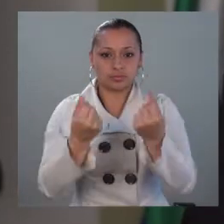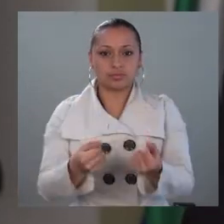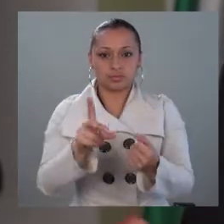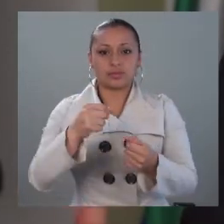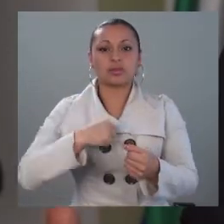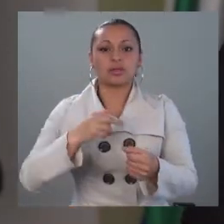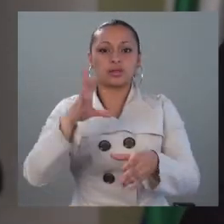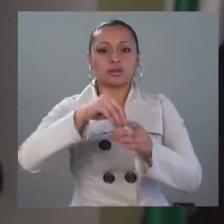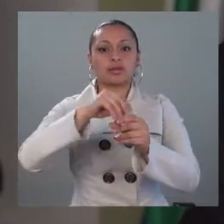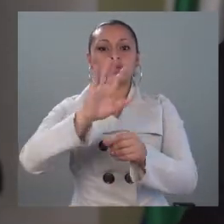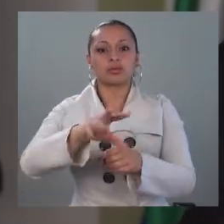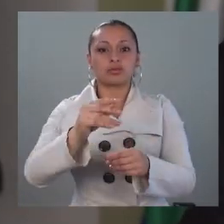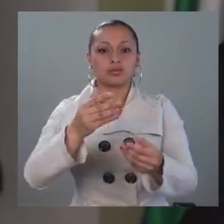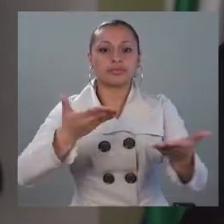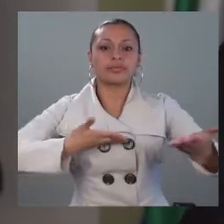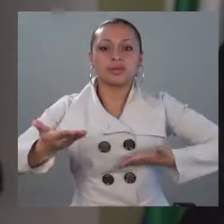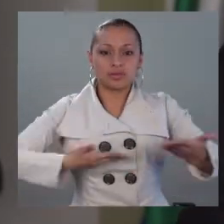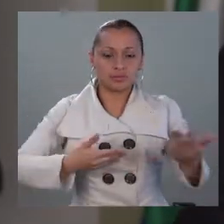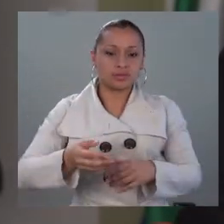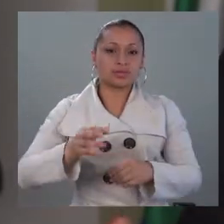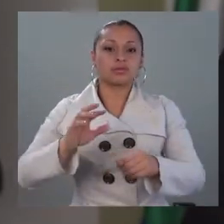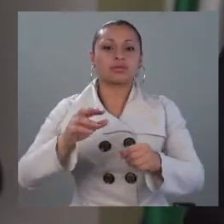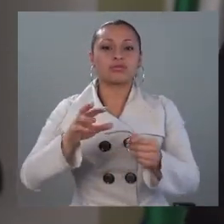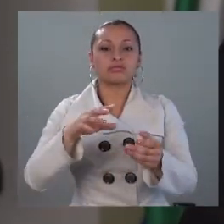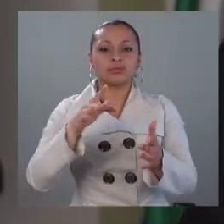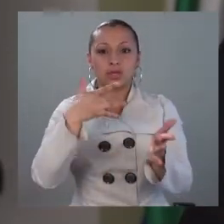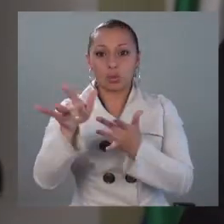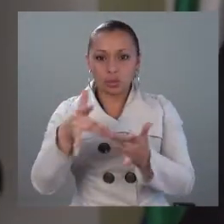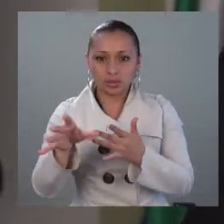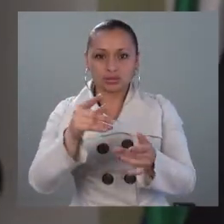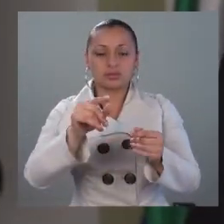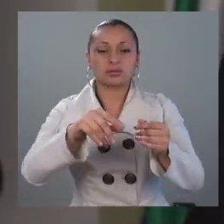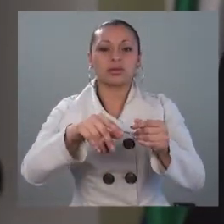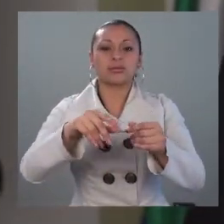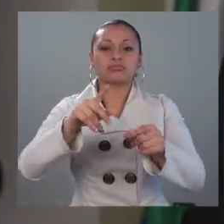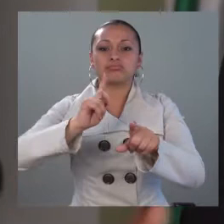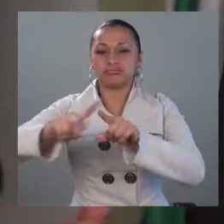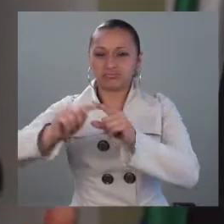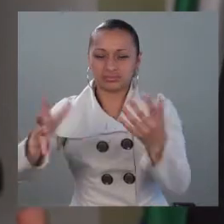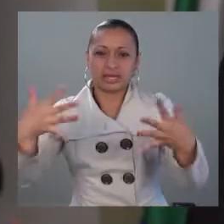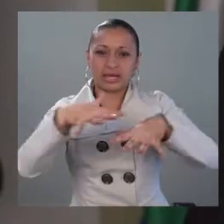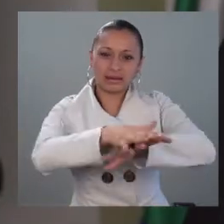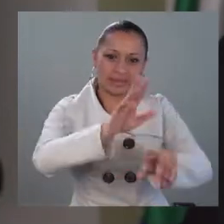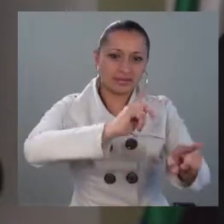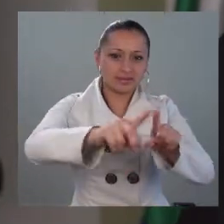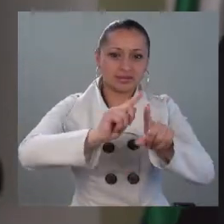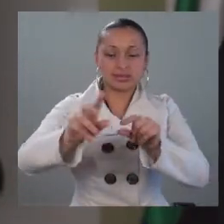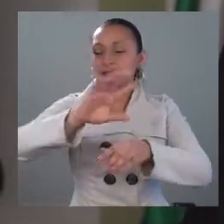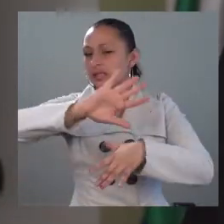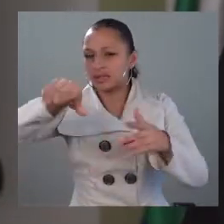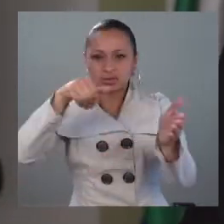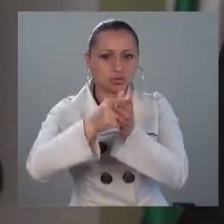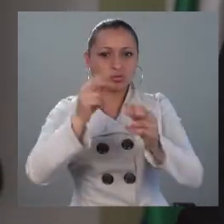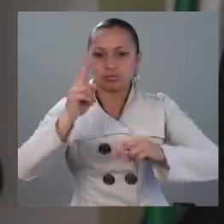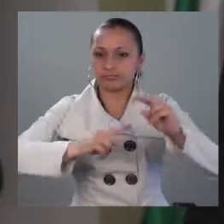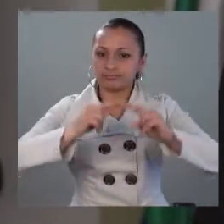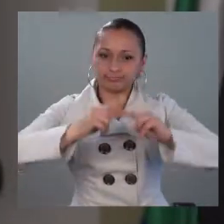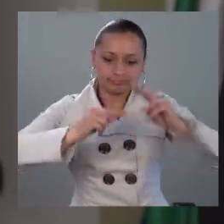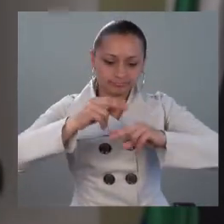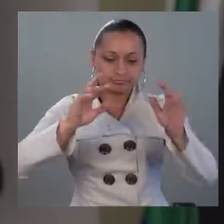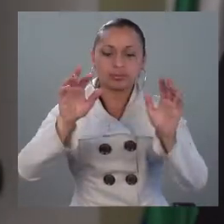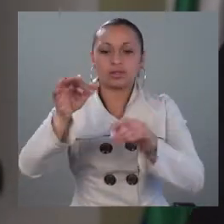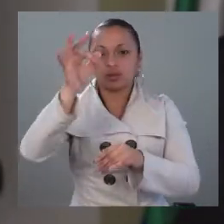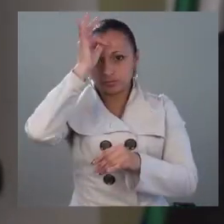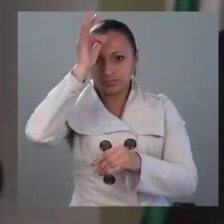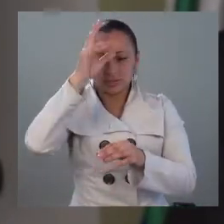que incluye la ampliación del servicio de urgencia, la instalación de redes de gases medicinales y dotación de todas las áreas del hospital. Hoy por